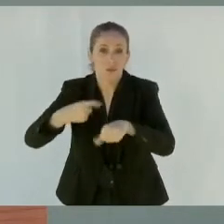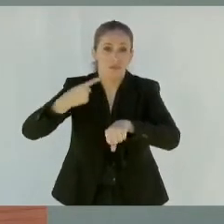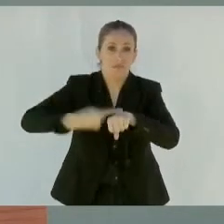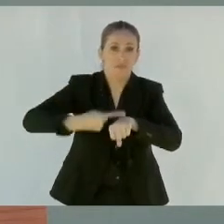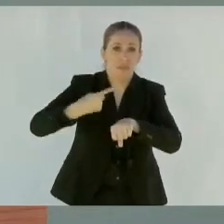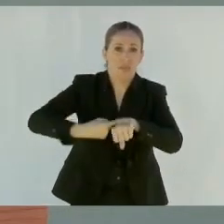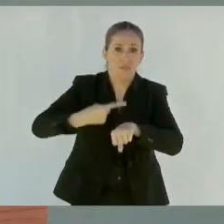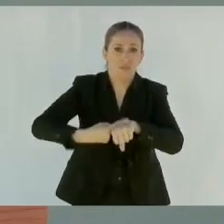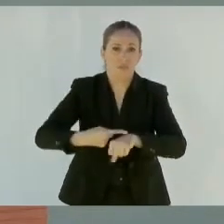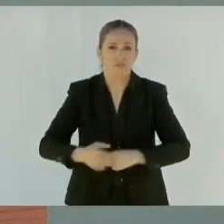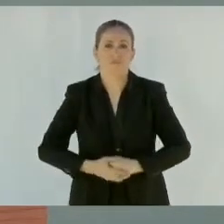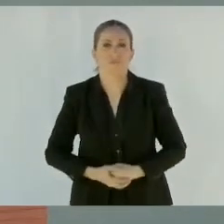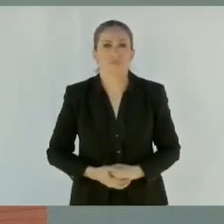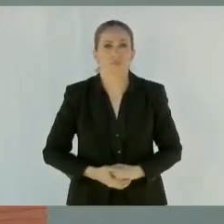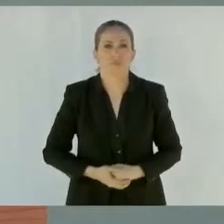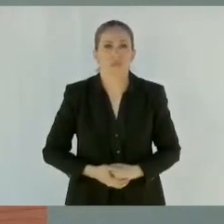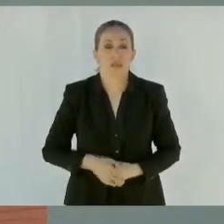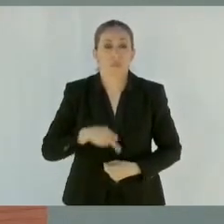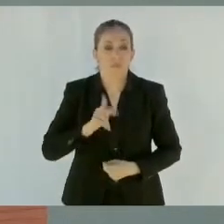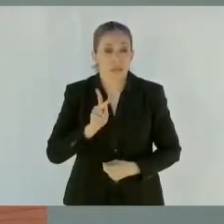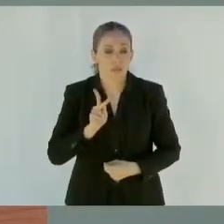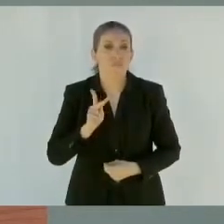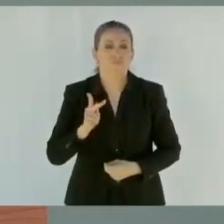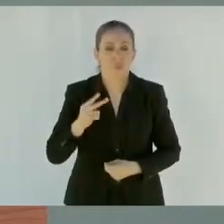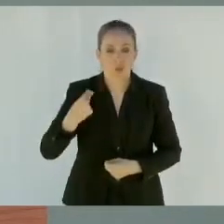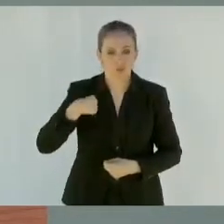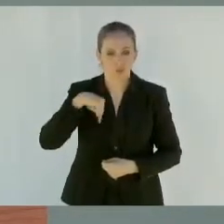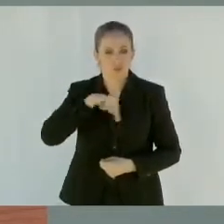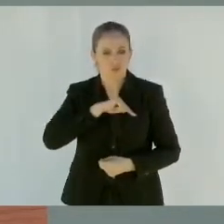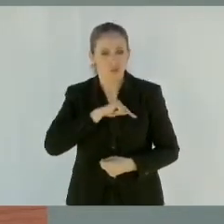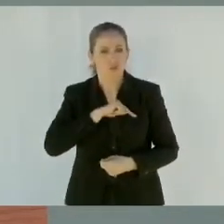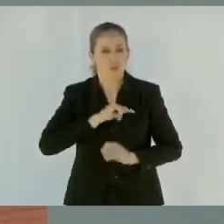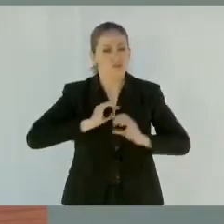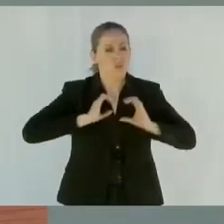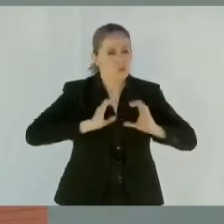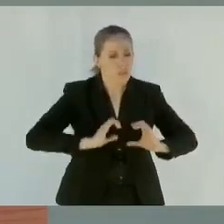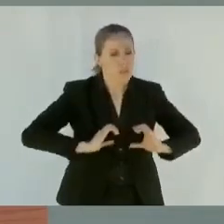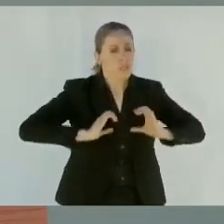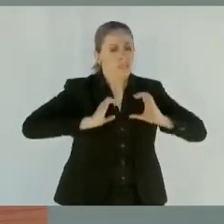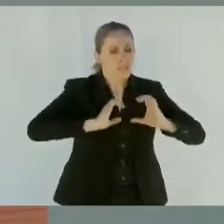Nosotros hemos estado cuidando